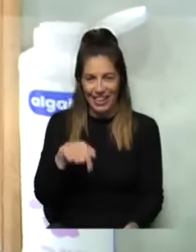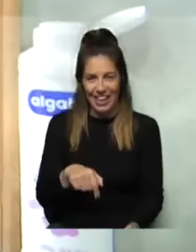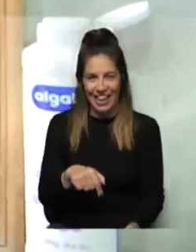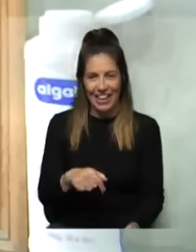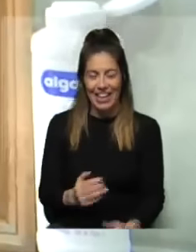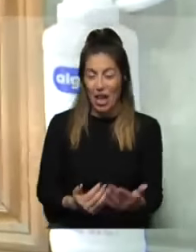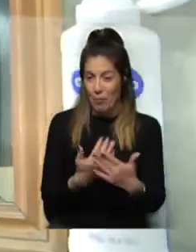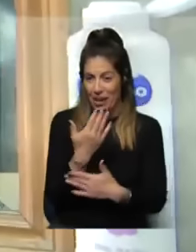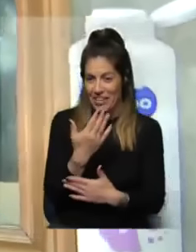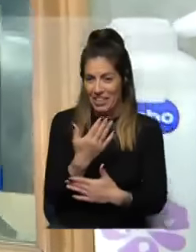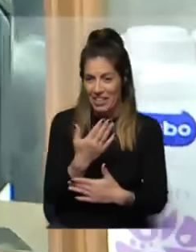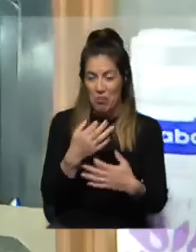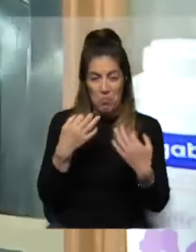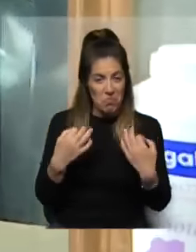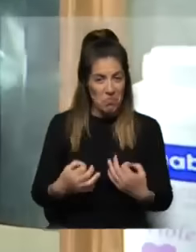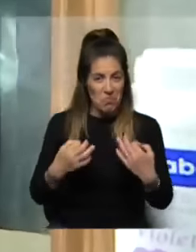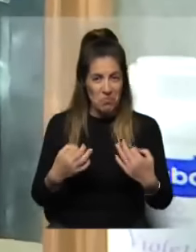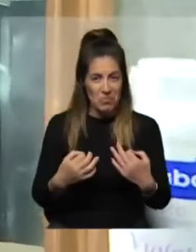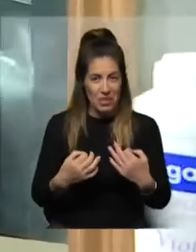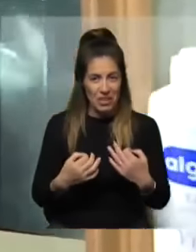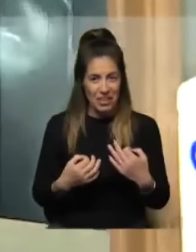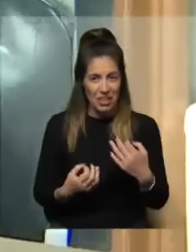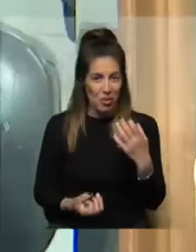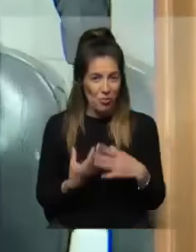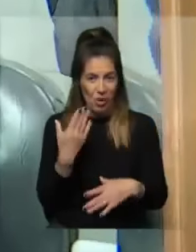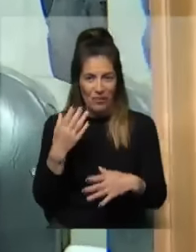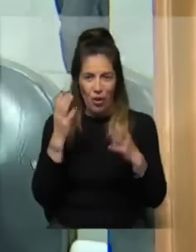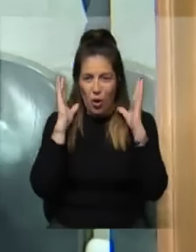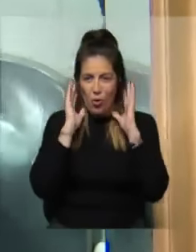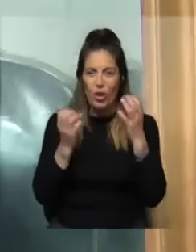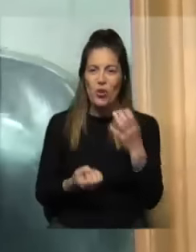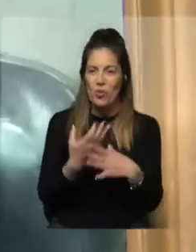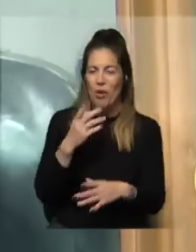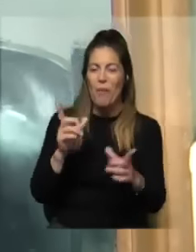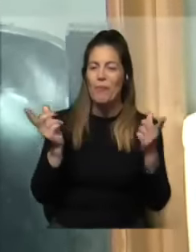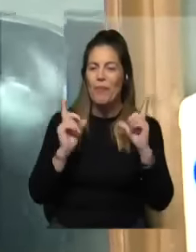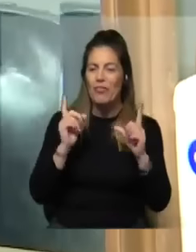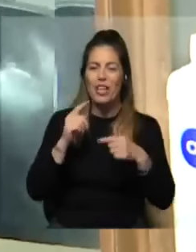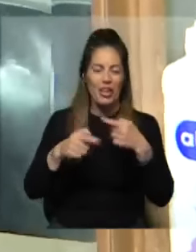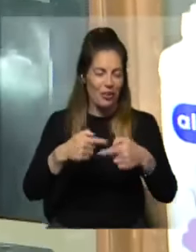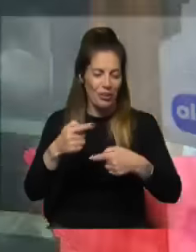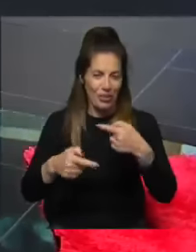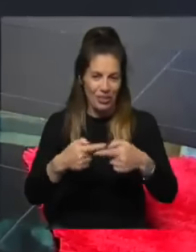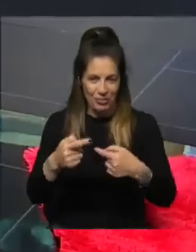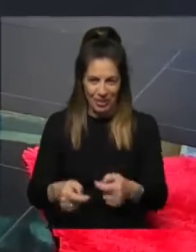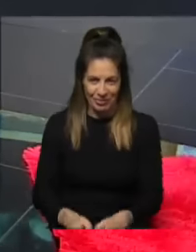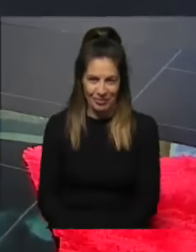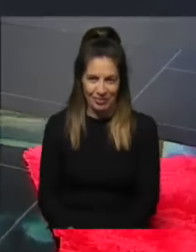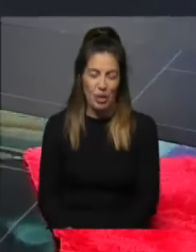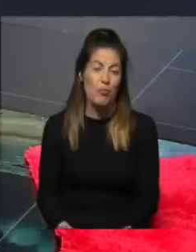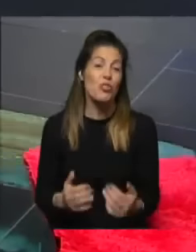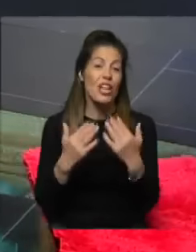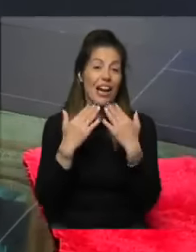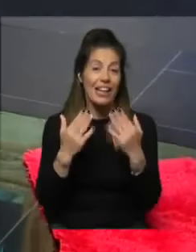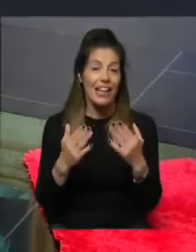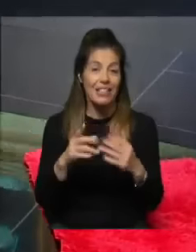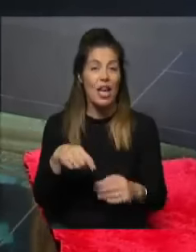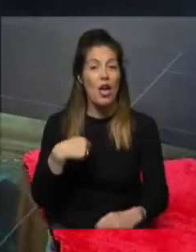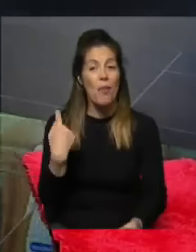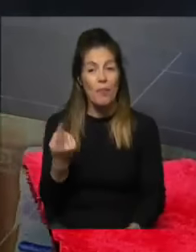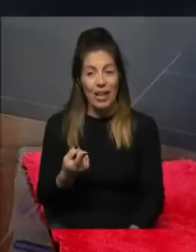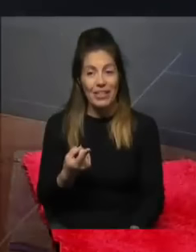Mirá, con patillas impecable. Prácticamente nuevas para disfrutar y para seguir caminando. Impecable, JP, muchas gracias. Mañana nos vamos a mandar a